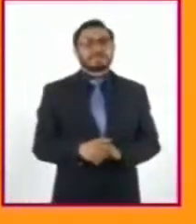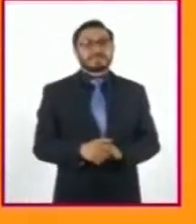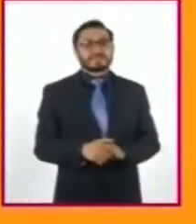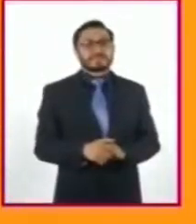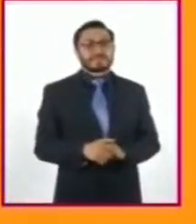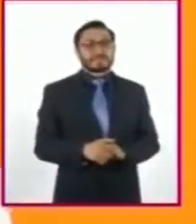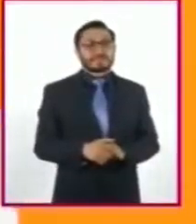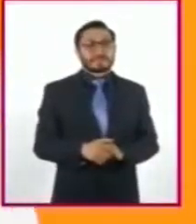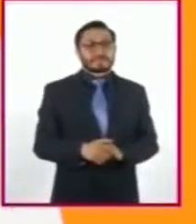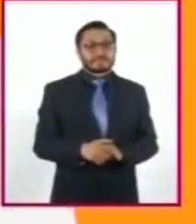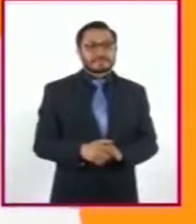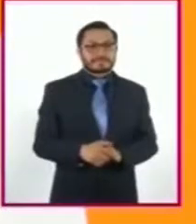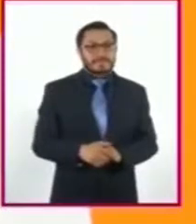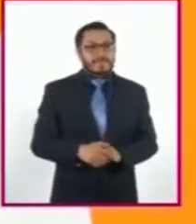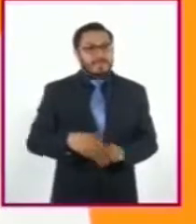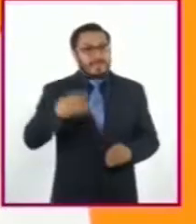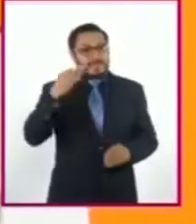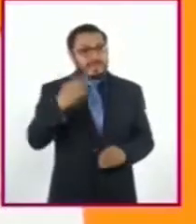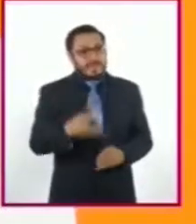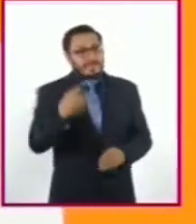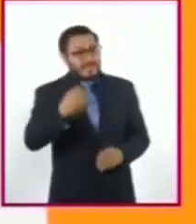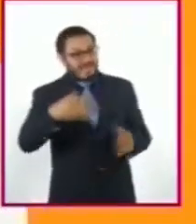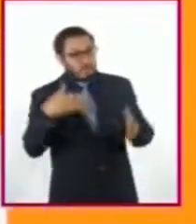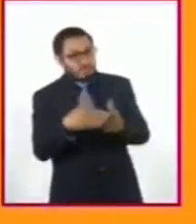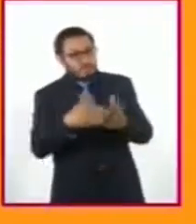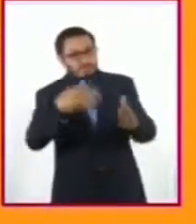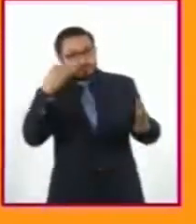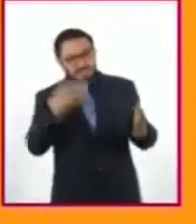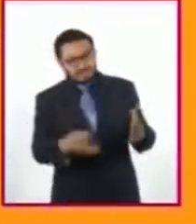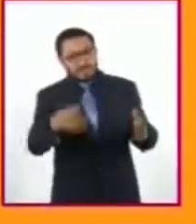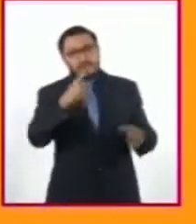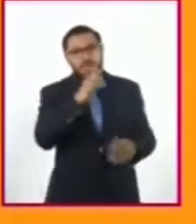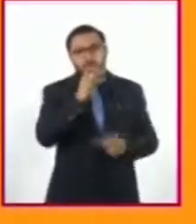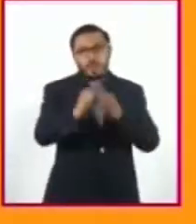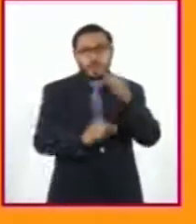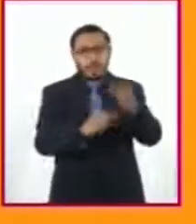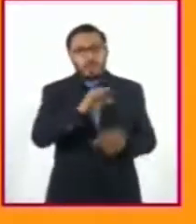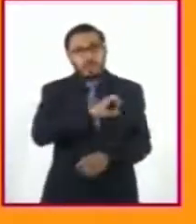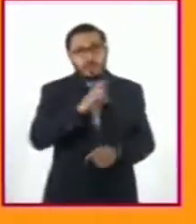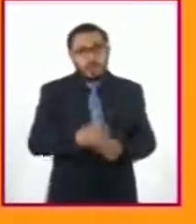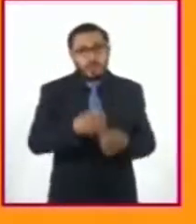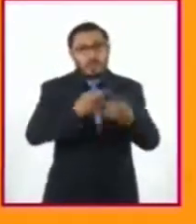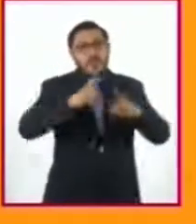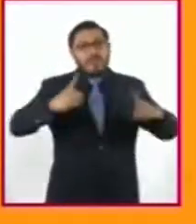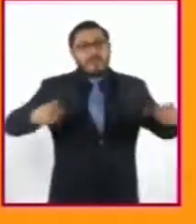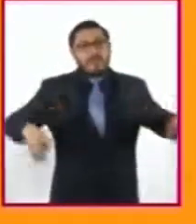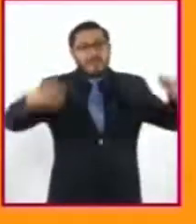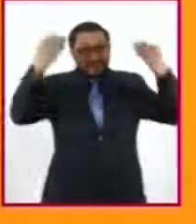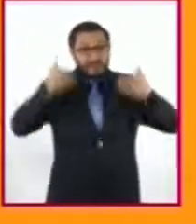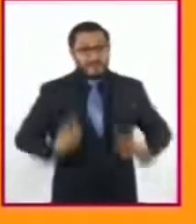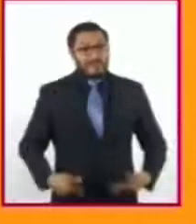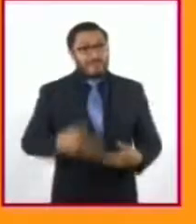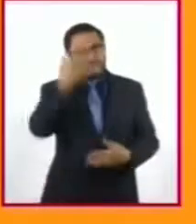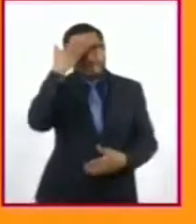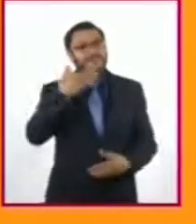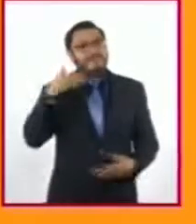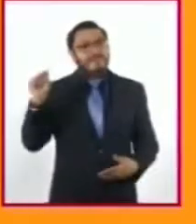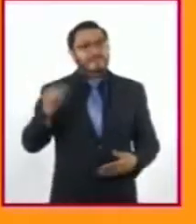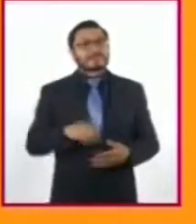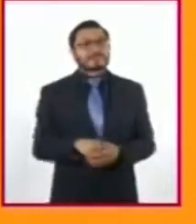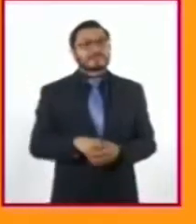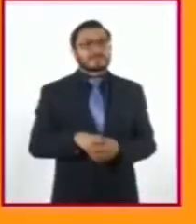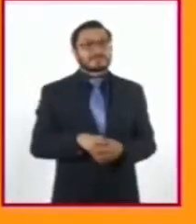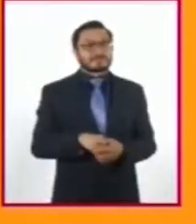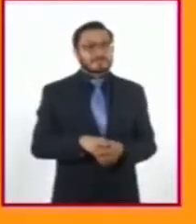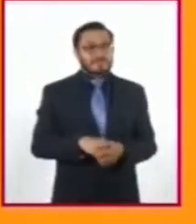Enfrentar esos límites les dará la oportunidad de desarrollar su potencial personal. En